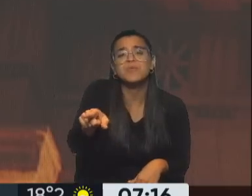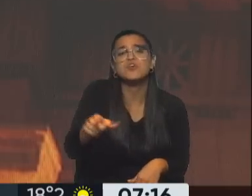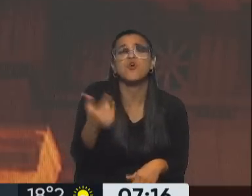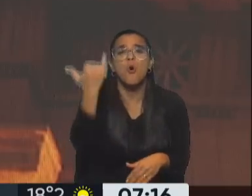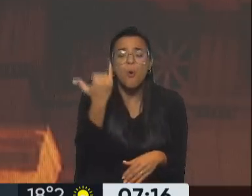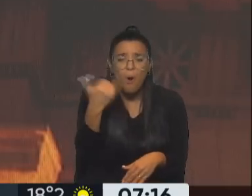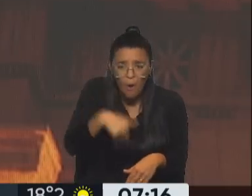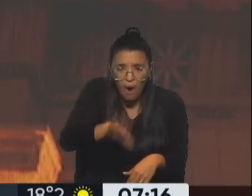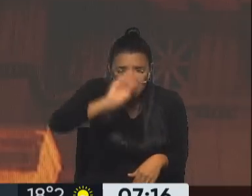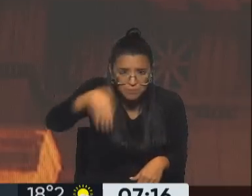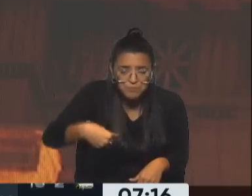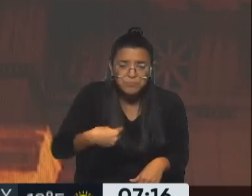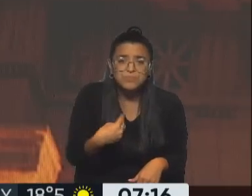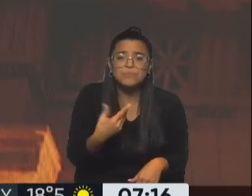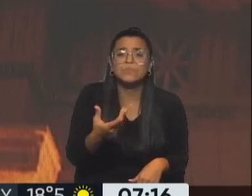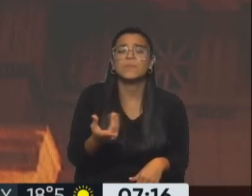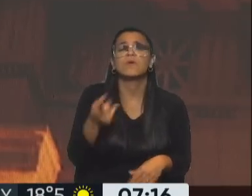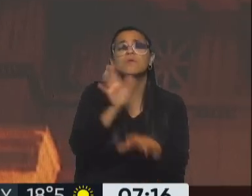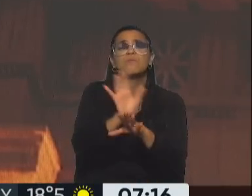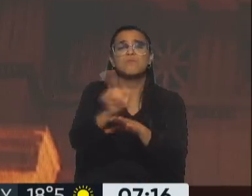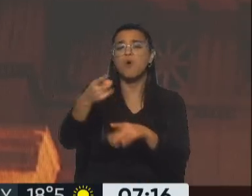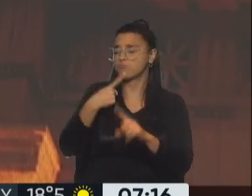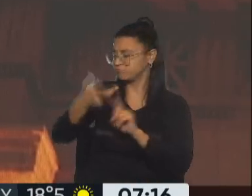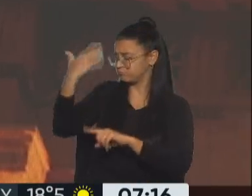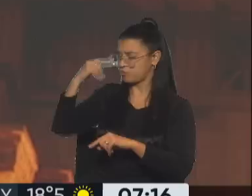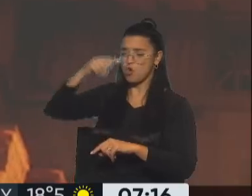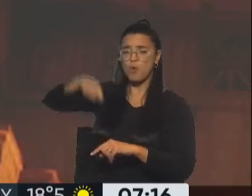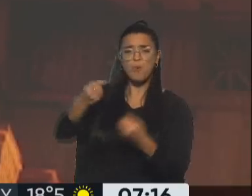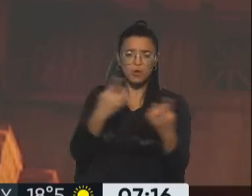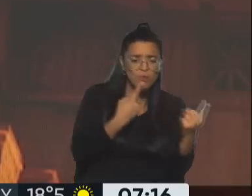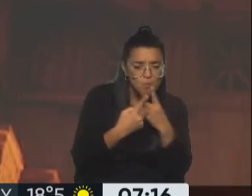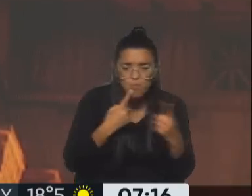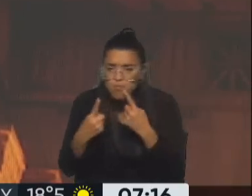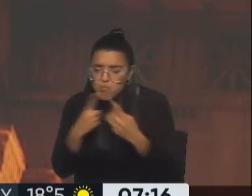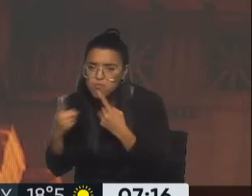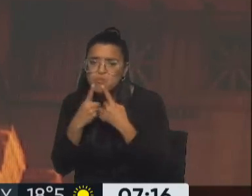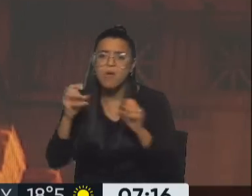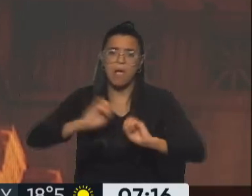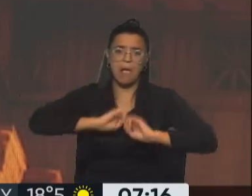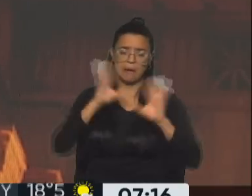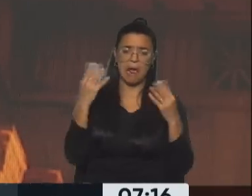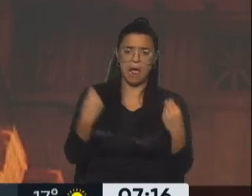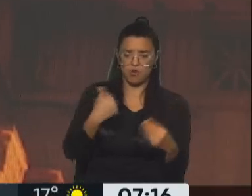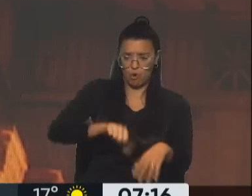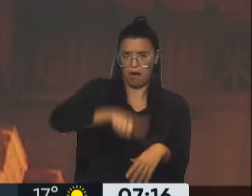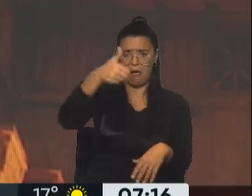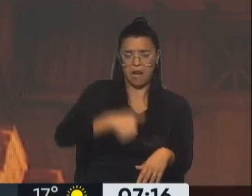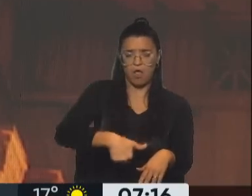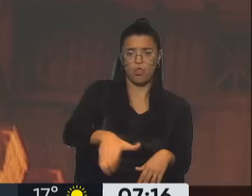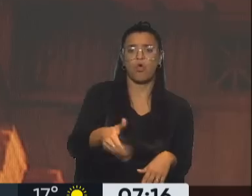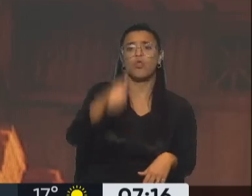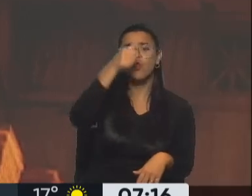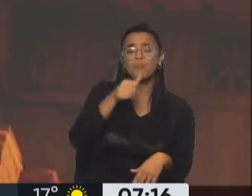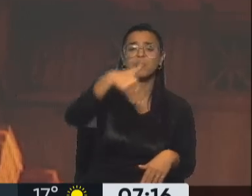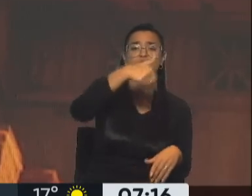hubiera surgido esta decisión de la Corte, porque todas las encuestas los daban claros ganadores para el domingo, tanto la fórmula de